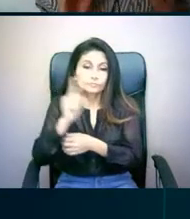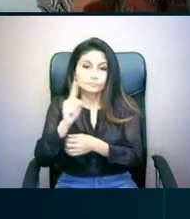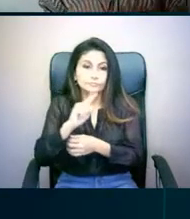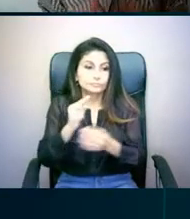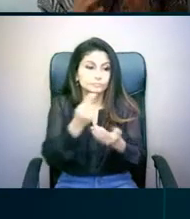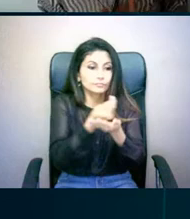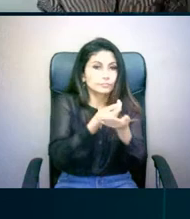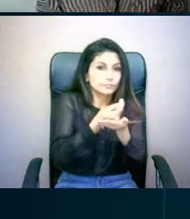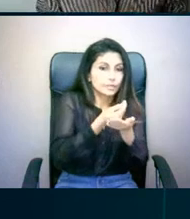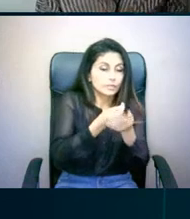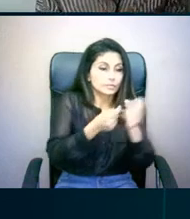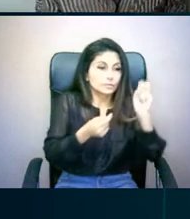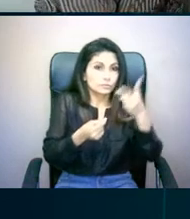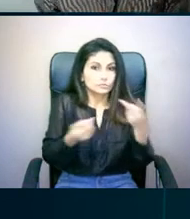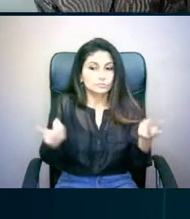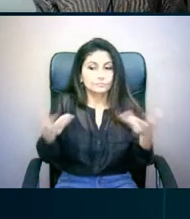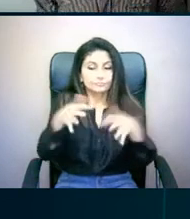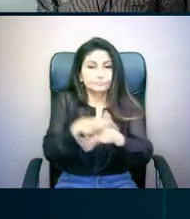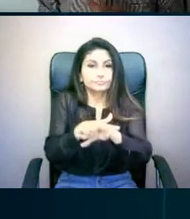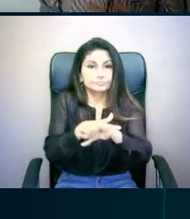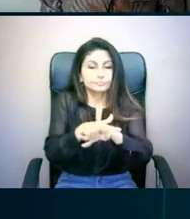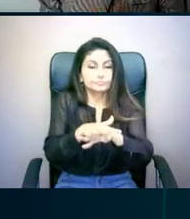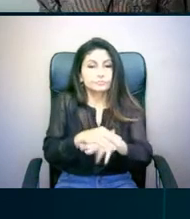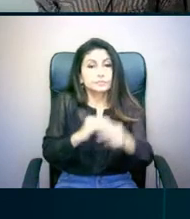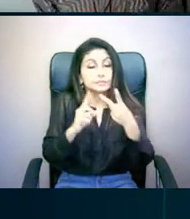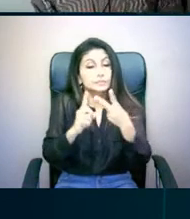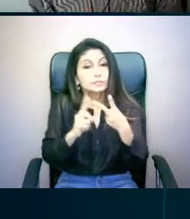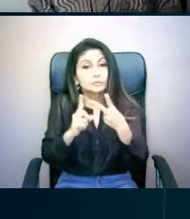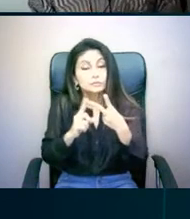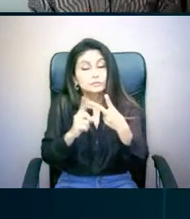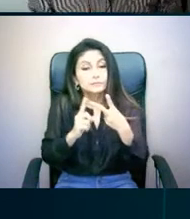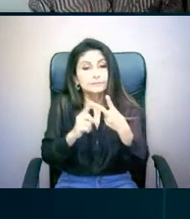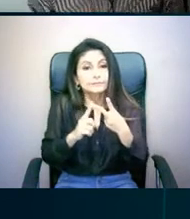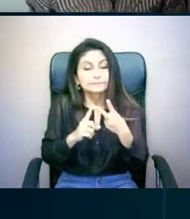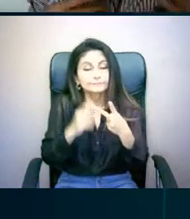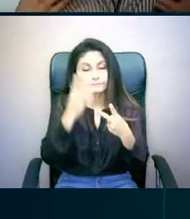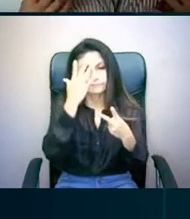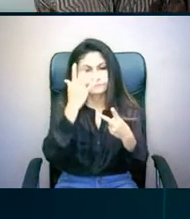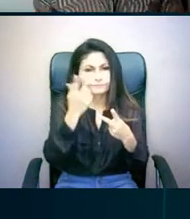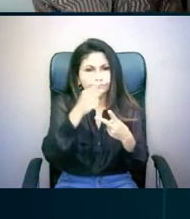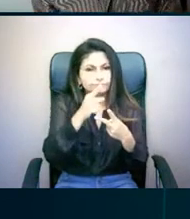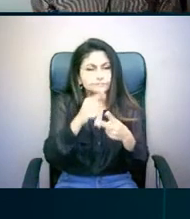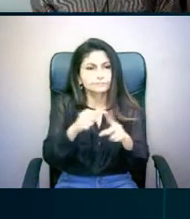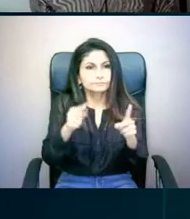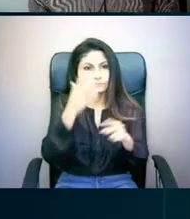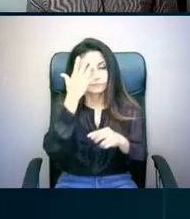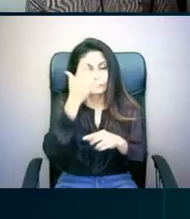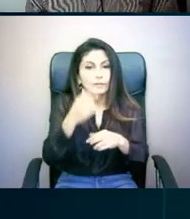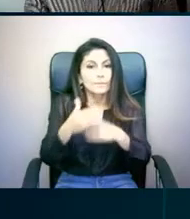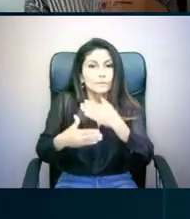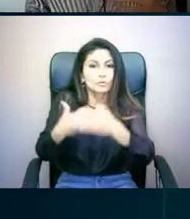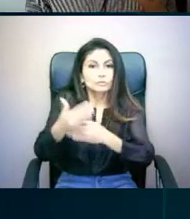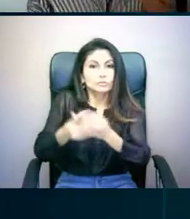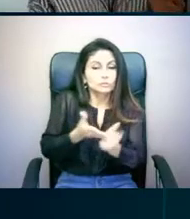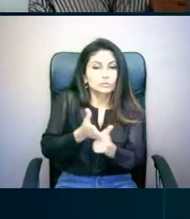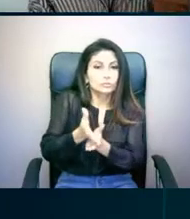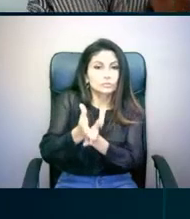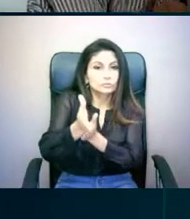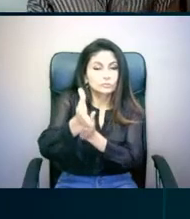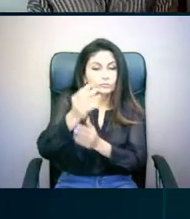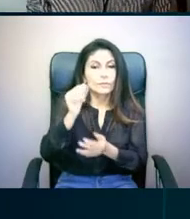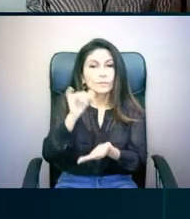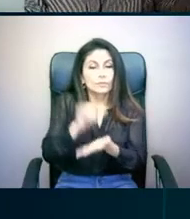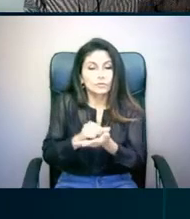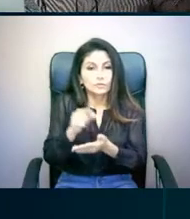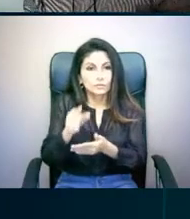también lo estamos mezclando con el lodo secundario. Y segundo, porque estamos trabajando en un proceso en continuo. Entonces, esta es la ineficiencia,